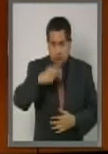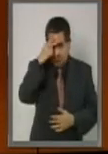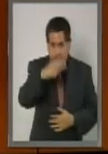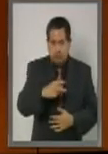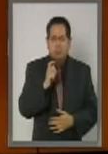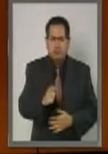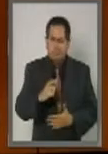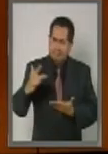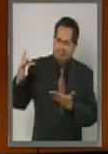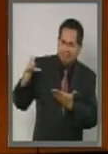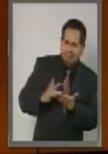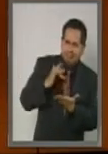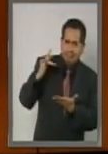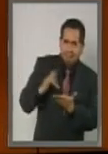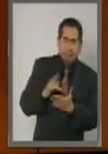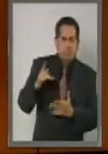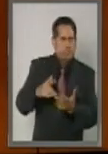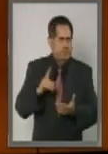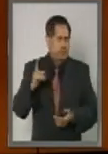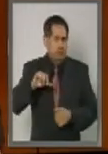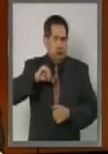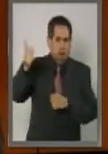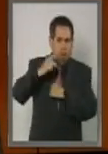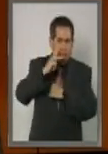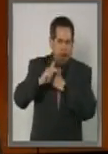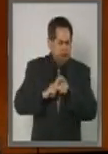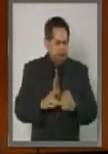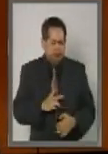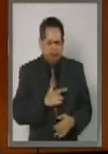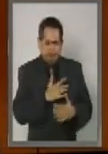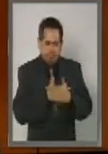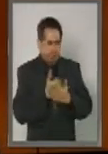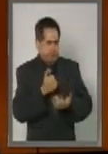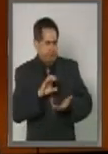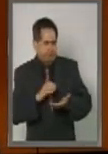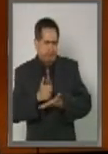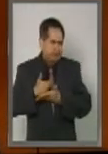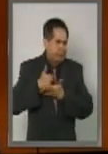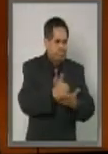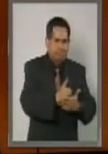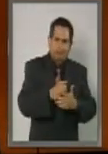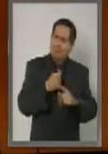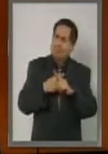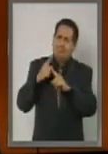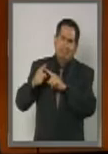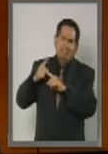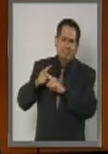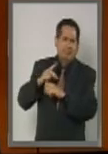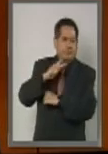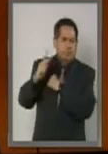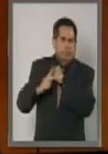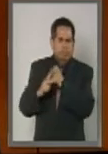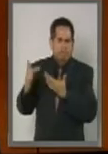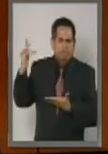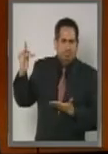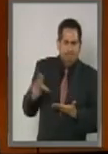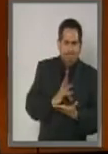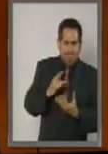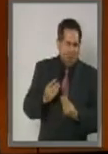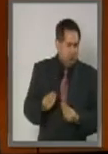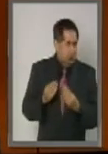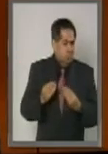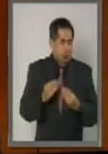apoyo, con las condolencias y con la ayuda del Concierto de Naciones. Sabemos hoy